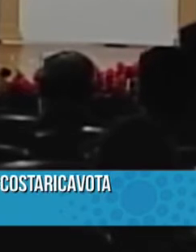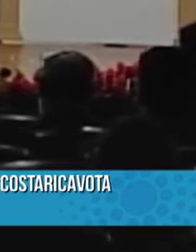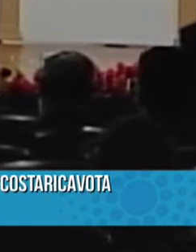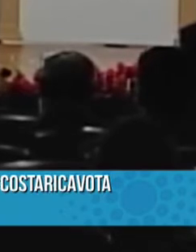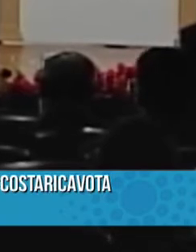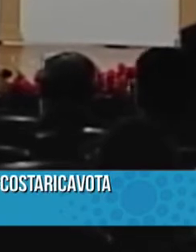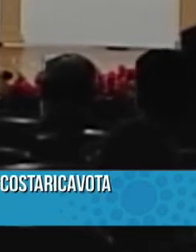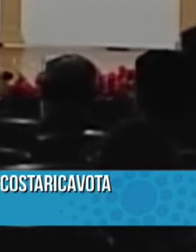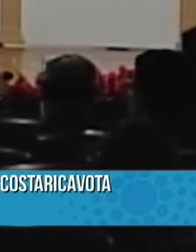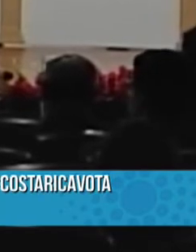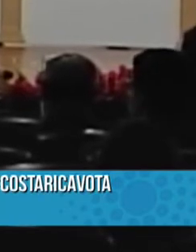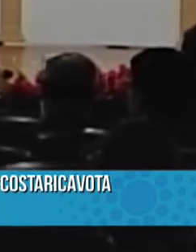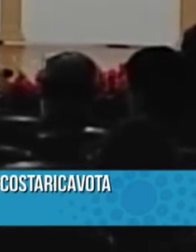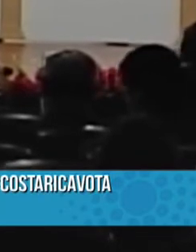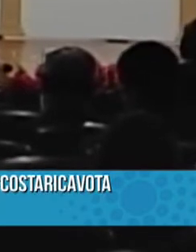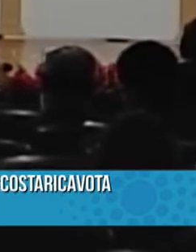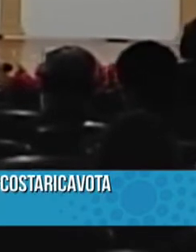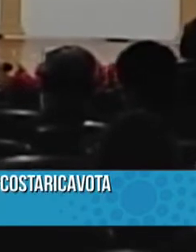de Elecciones.